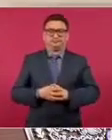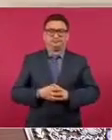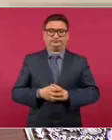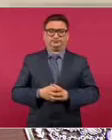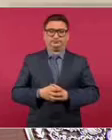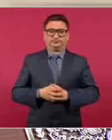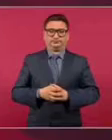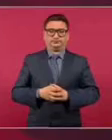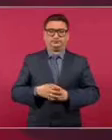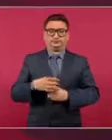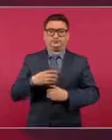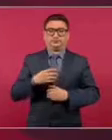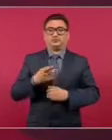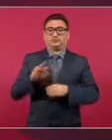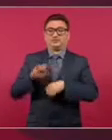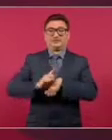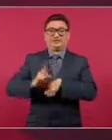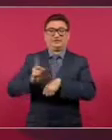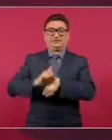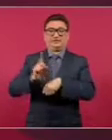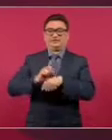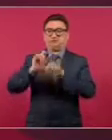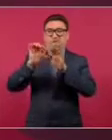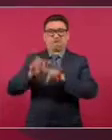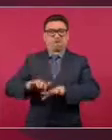Yo tengo un reporte diario